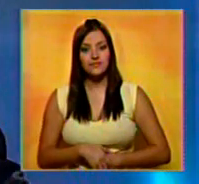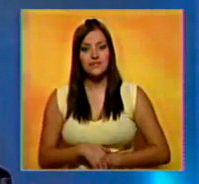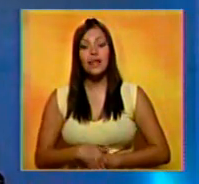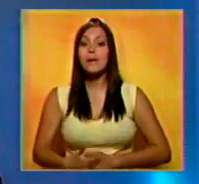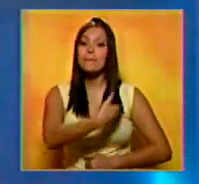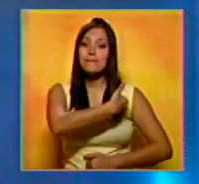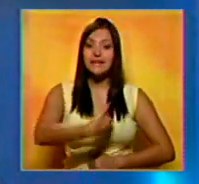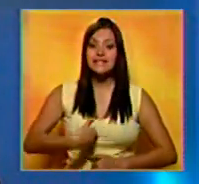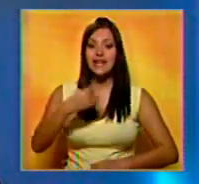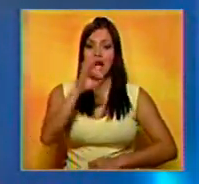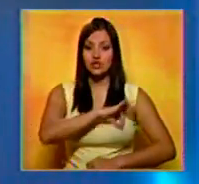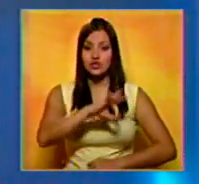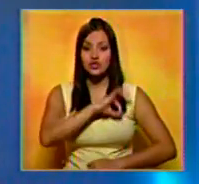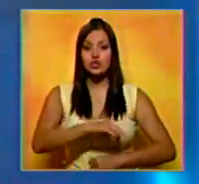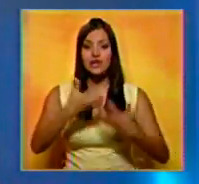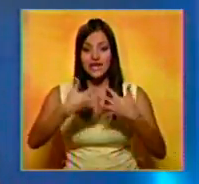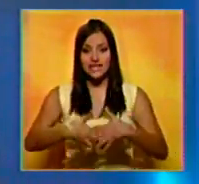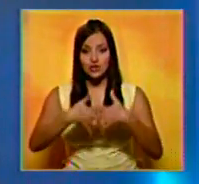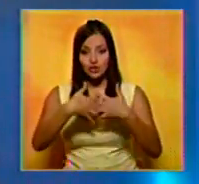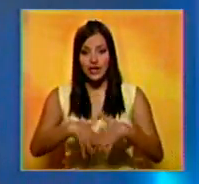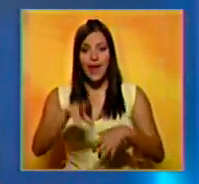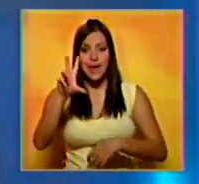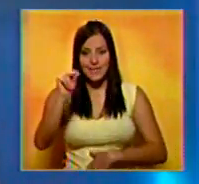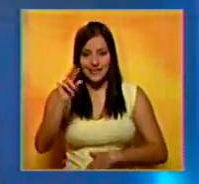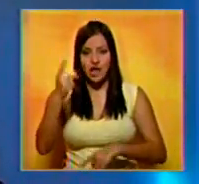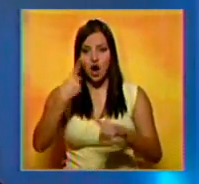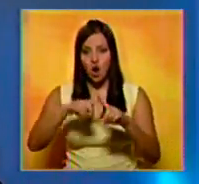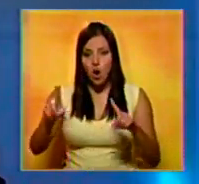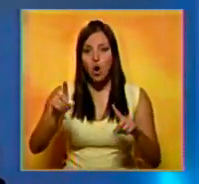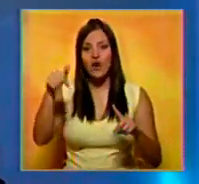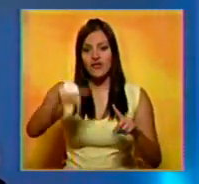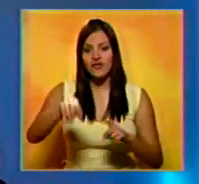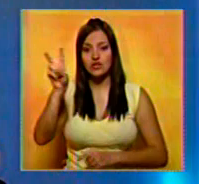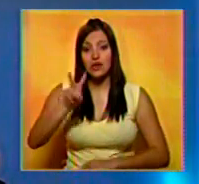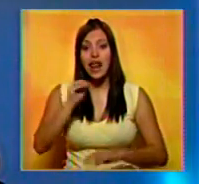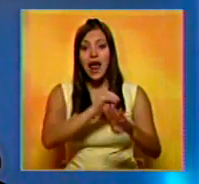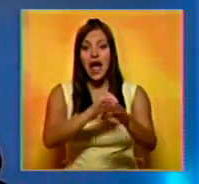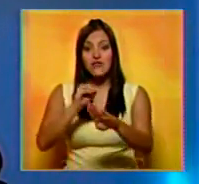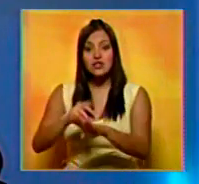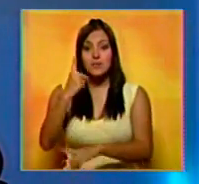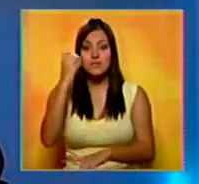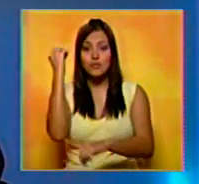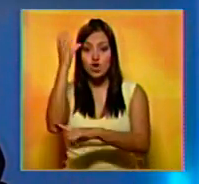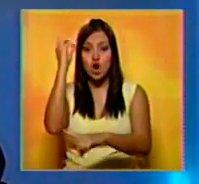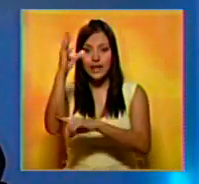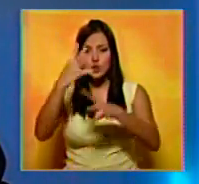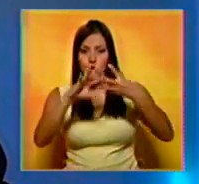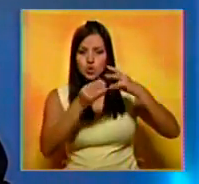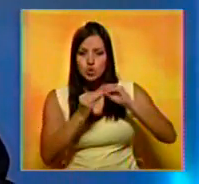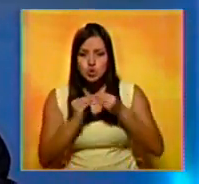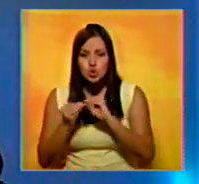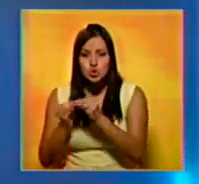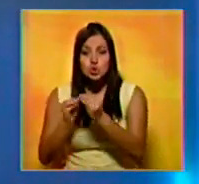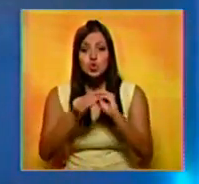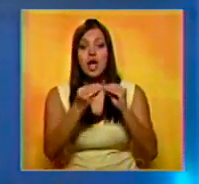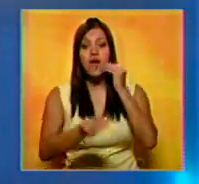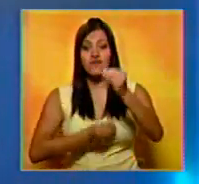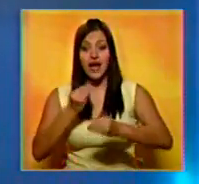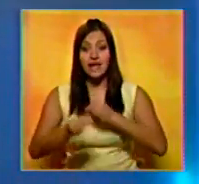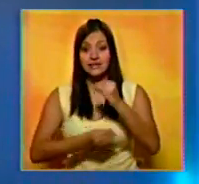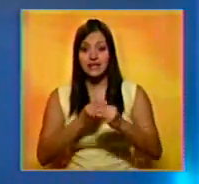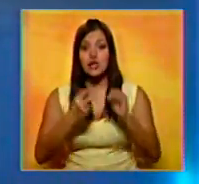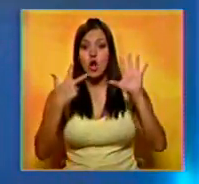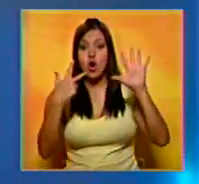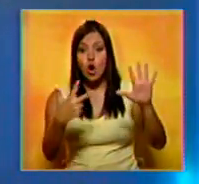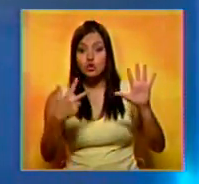El presidente de la Asociación de Industriales Metalúrgicos y Minería de Venezuela, Jorge Roy, anunció el primer congreso de estructuras de acero que se va a realizar entre el